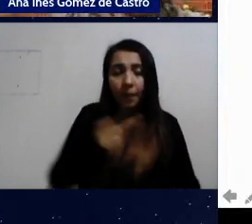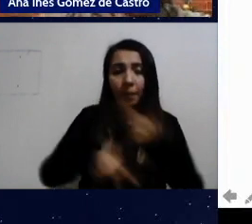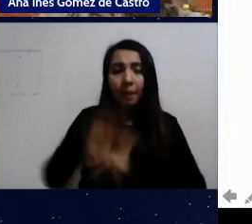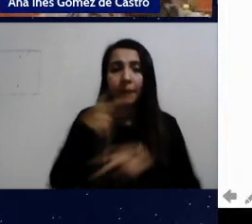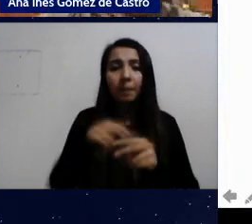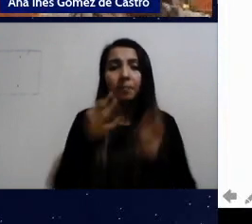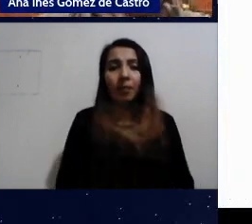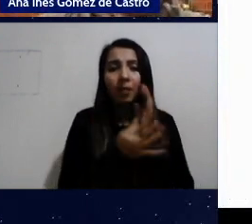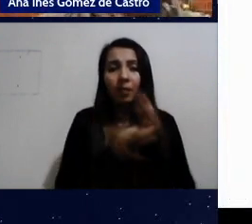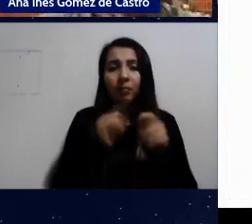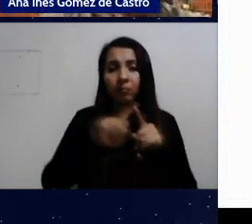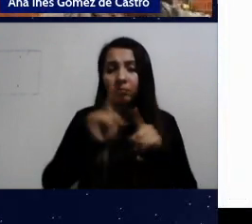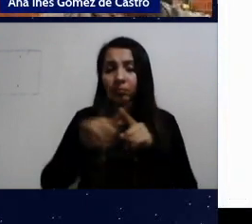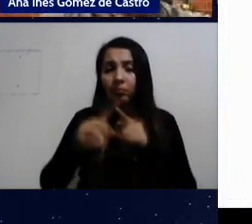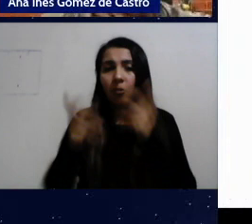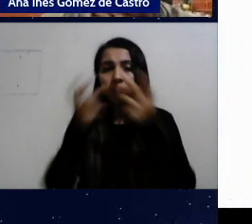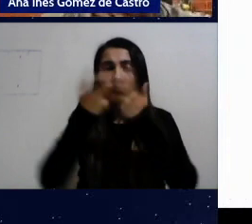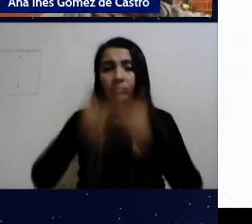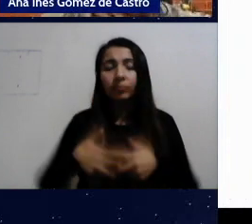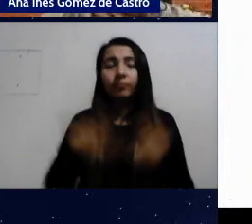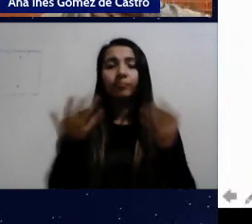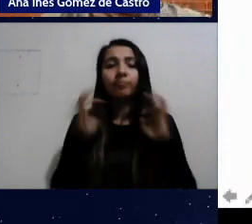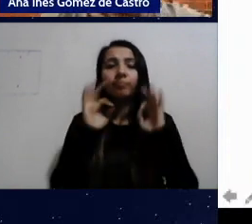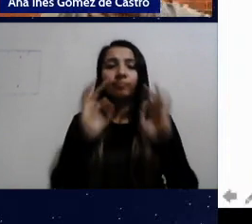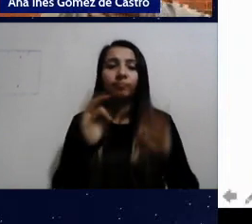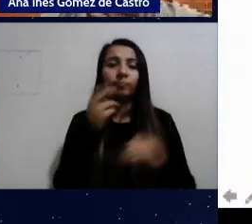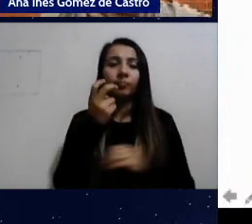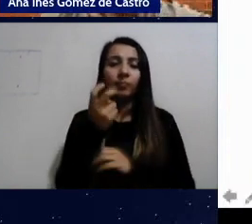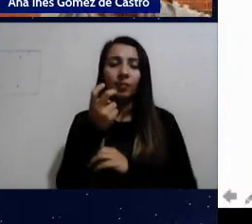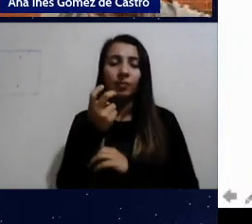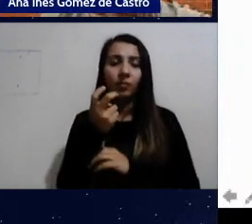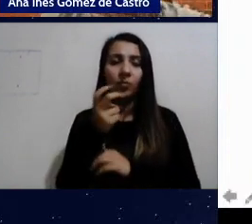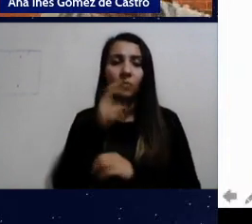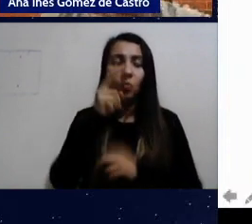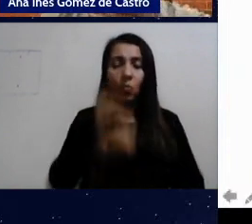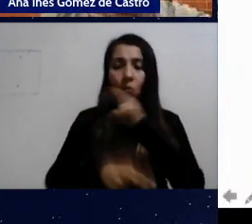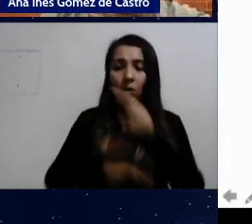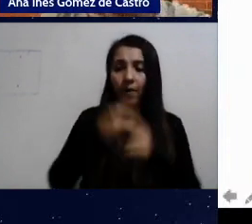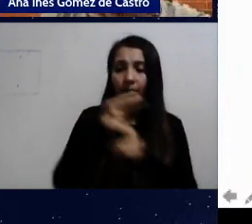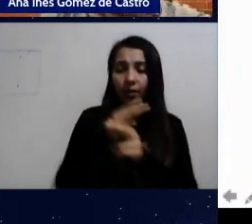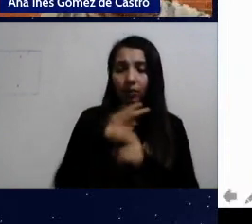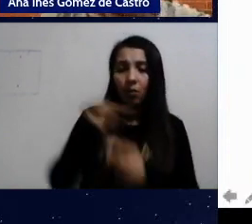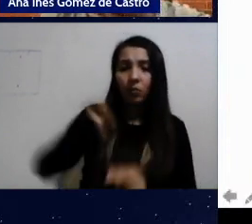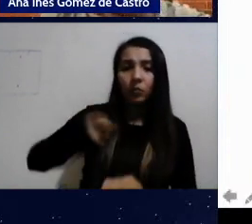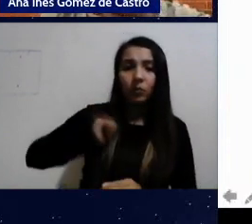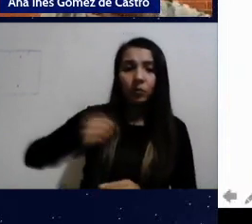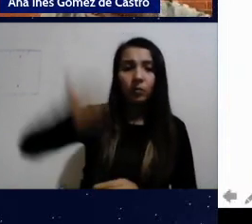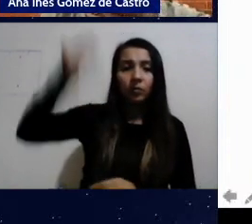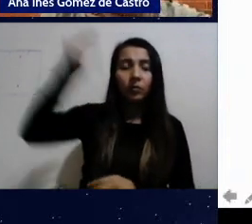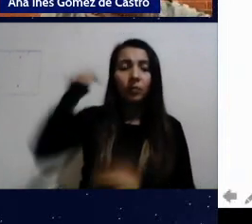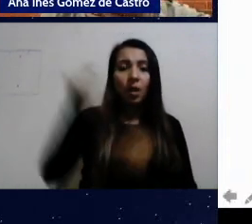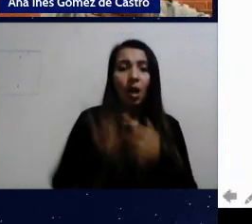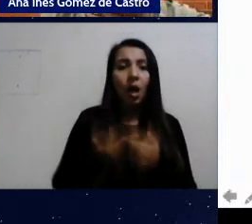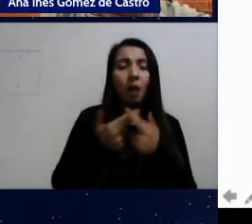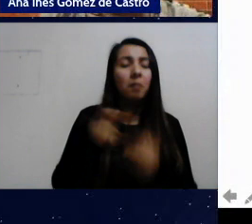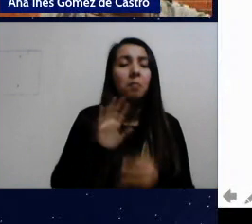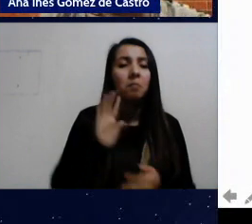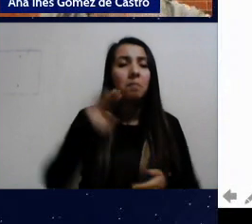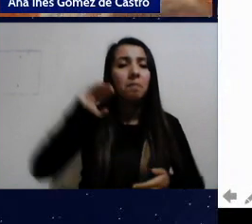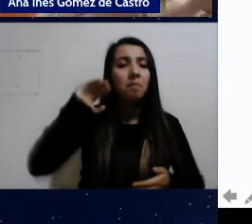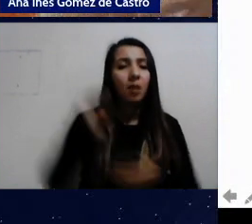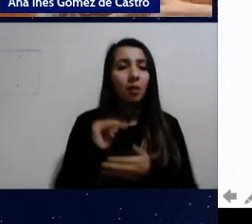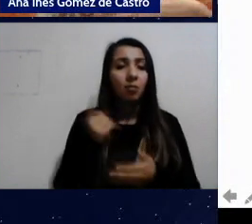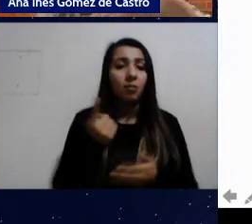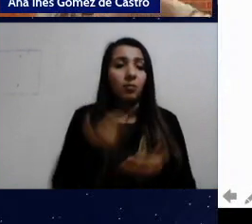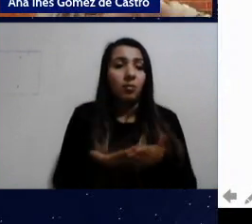universo, antes, en el pasado, las abundancias eran menores que lo que son ahora, ¿no? Sin embargo, también veis que aquí había una